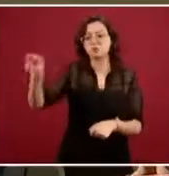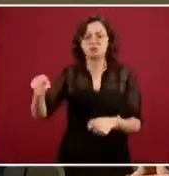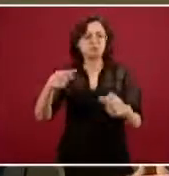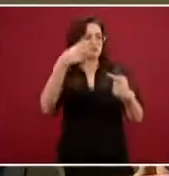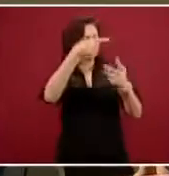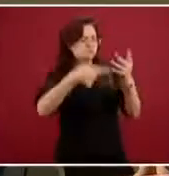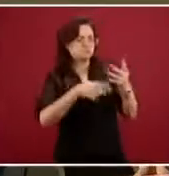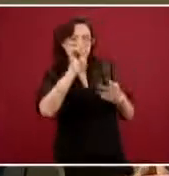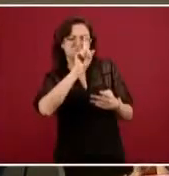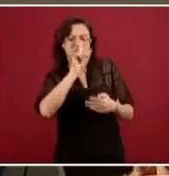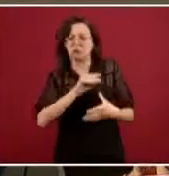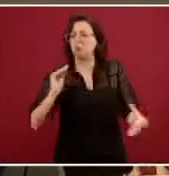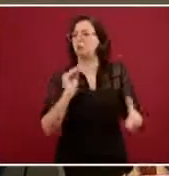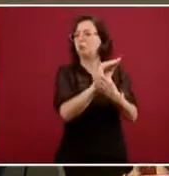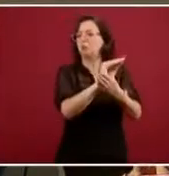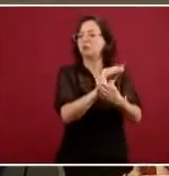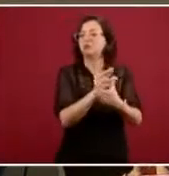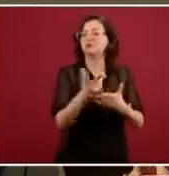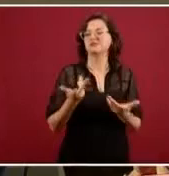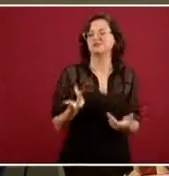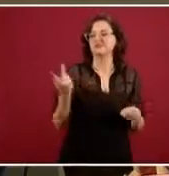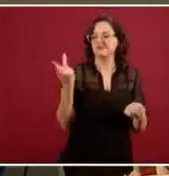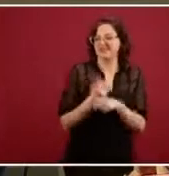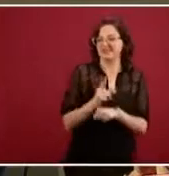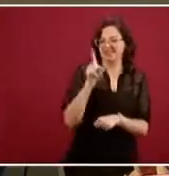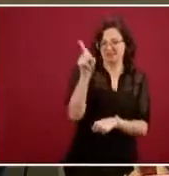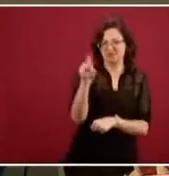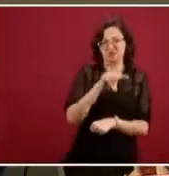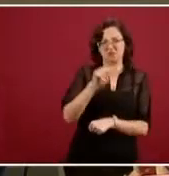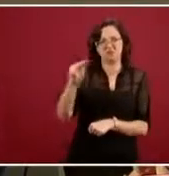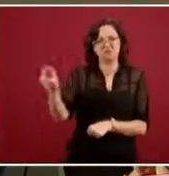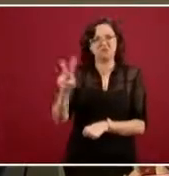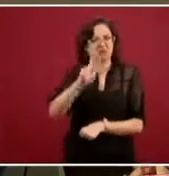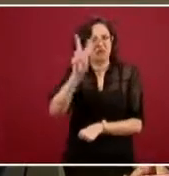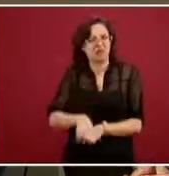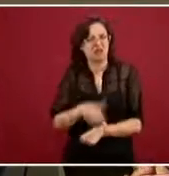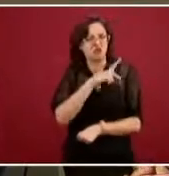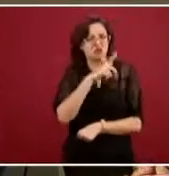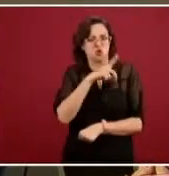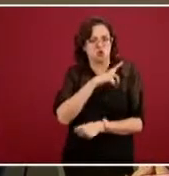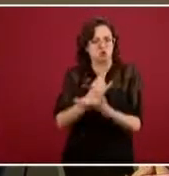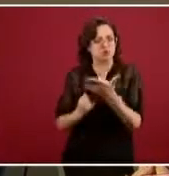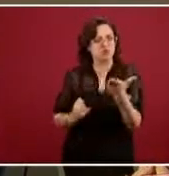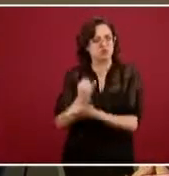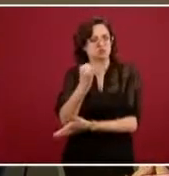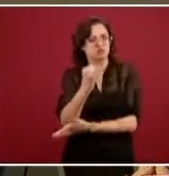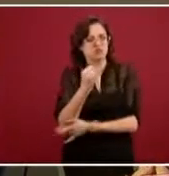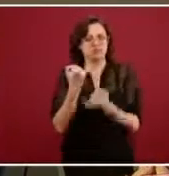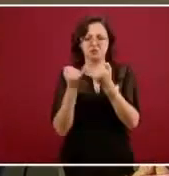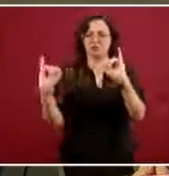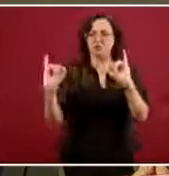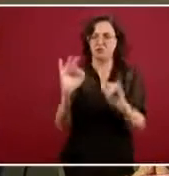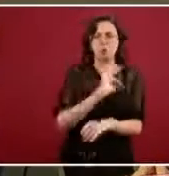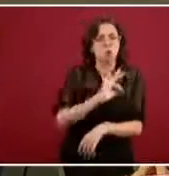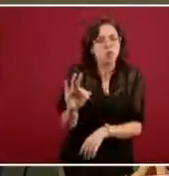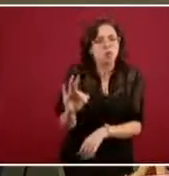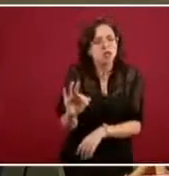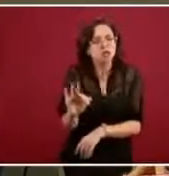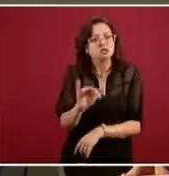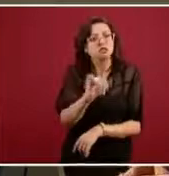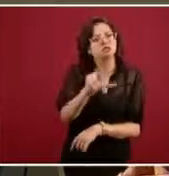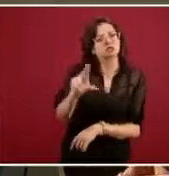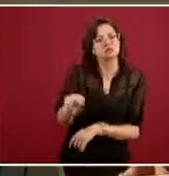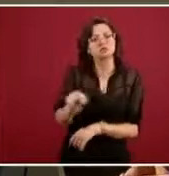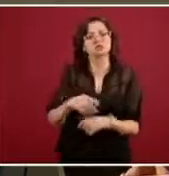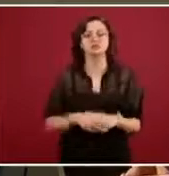recomendaciones. Mi pregunta va más hacia si estos estados tienen la autonomía para decidir si se levanta o no estas medidas. Gracias. Muchas gracias.